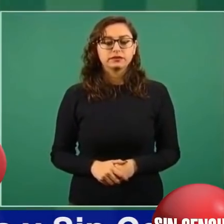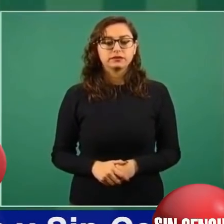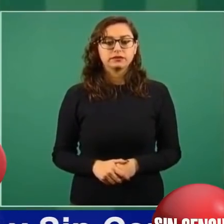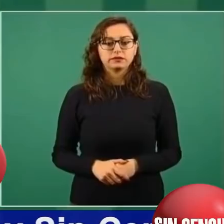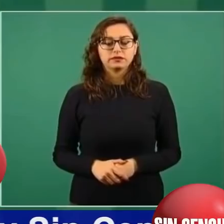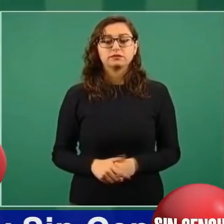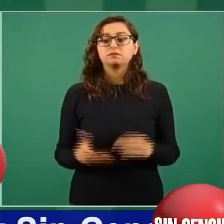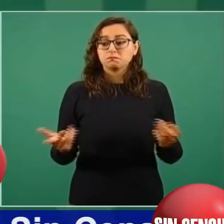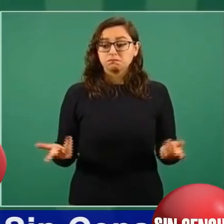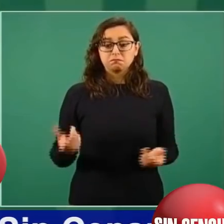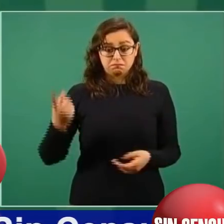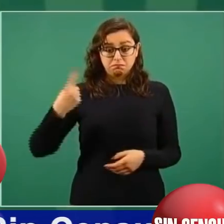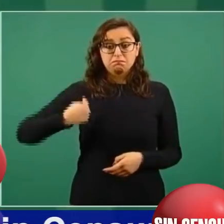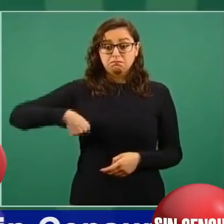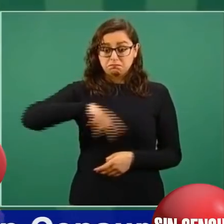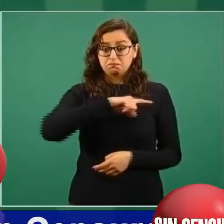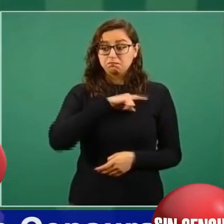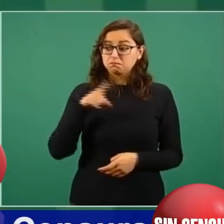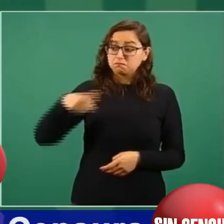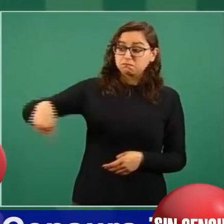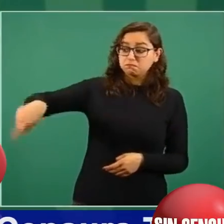apoyando a los maestros.